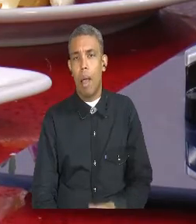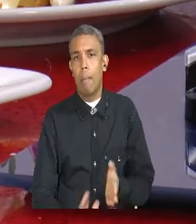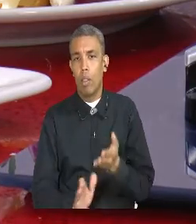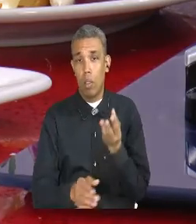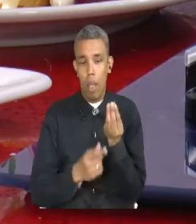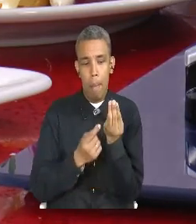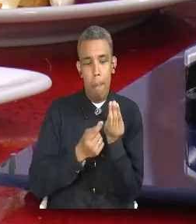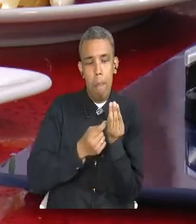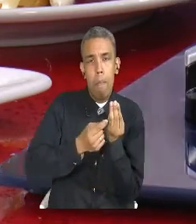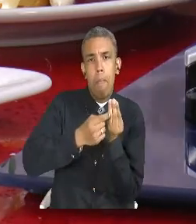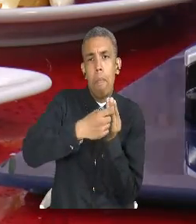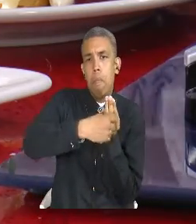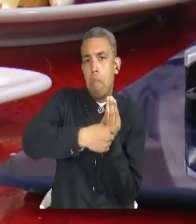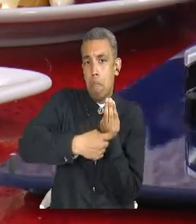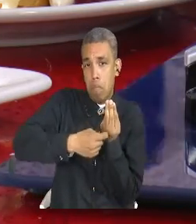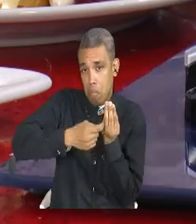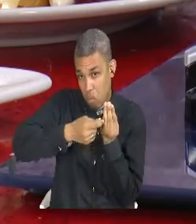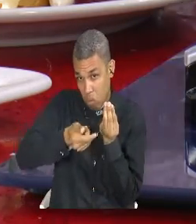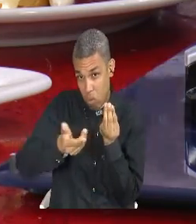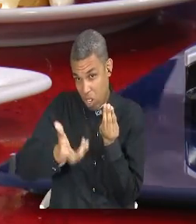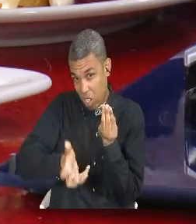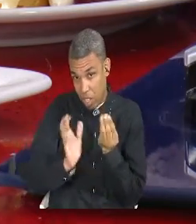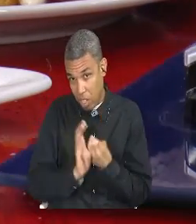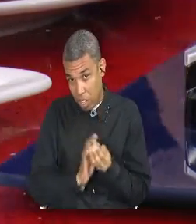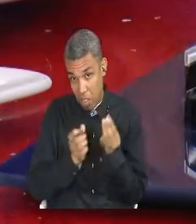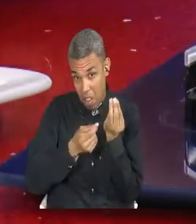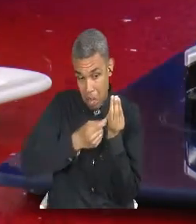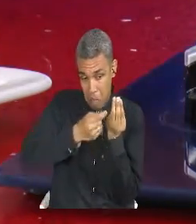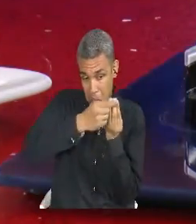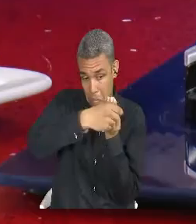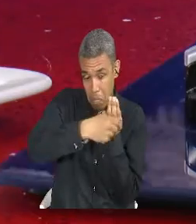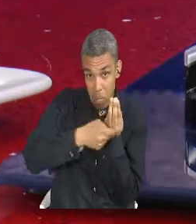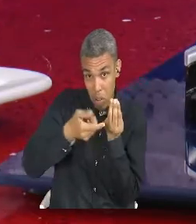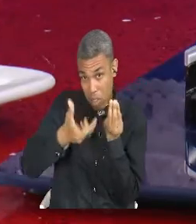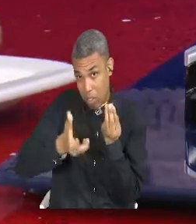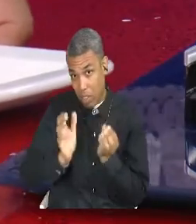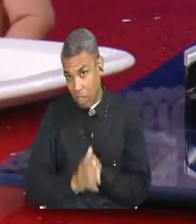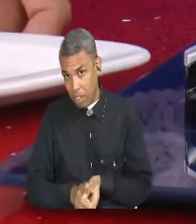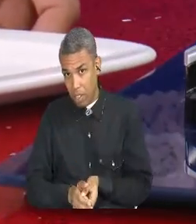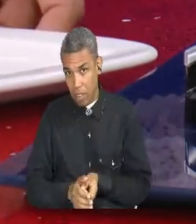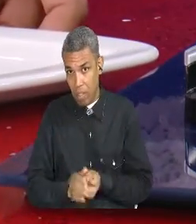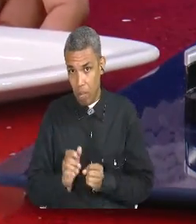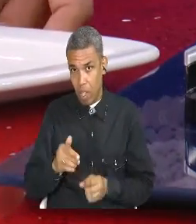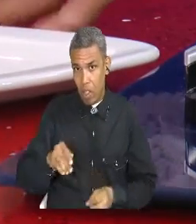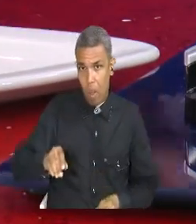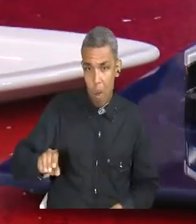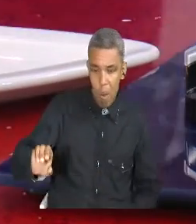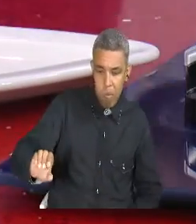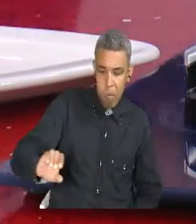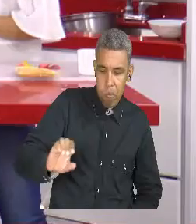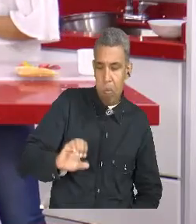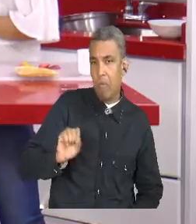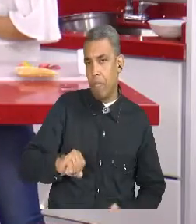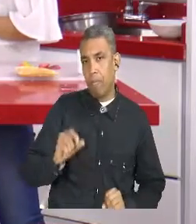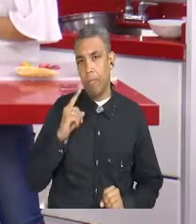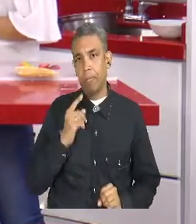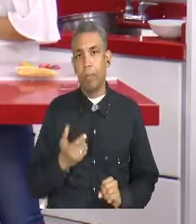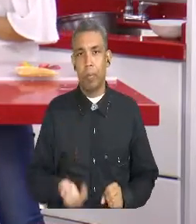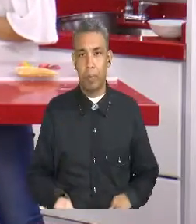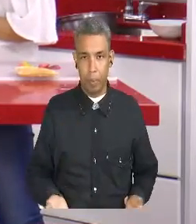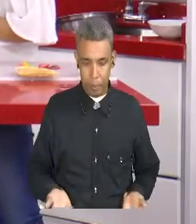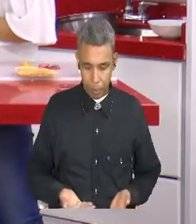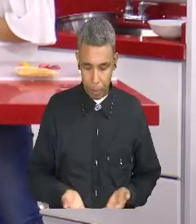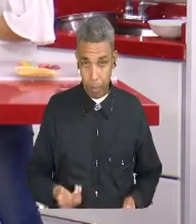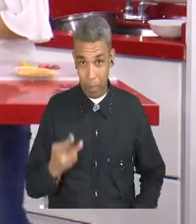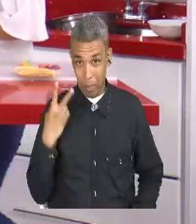Así. Ah. Ella lo quiere así, caramba. Y de esta forma tenemos los dos emplatados del día de hoy.